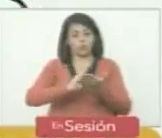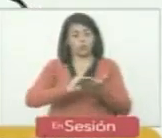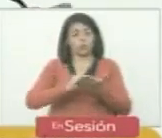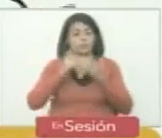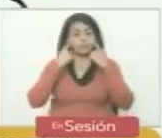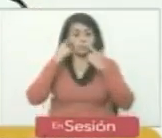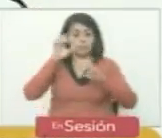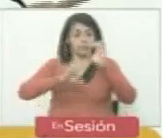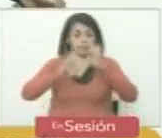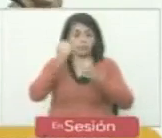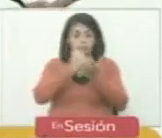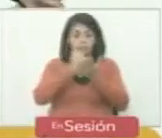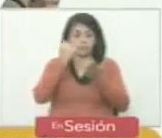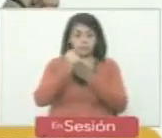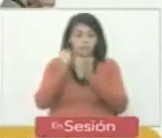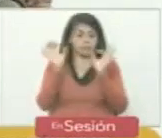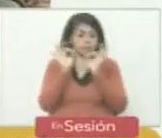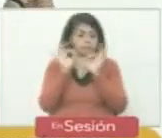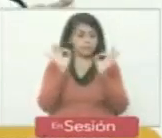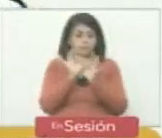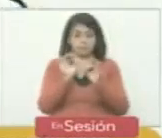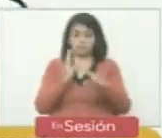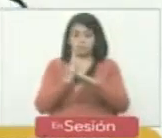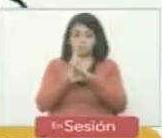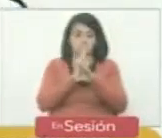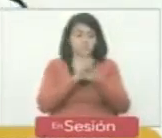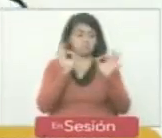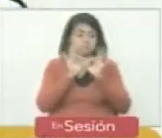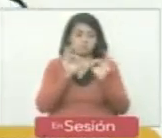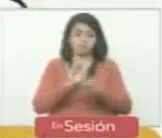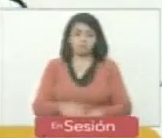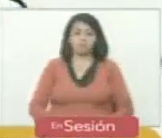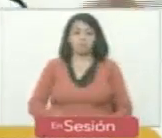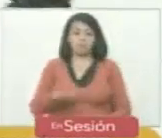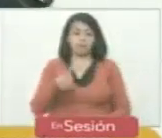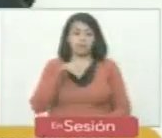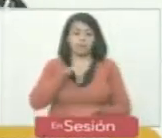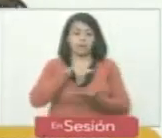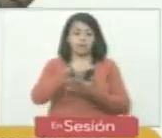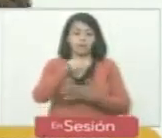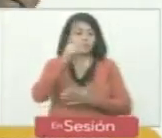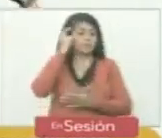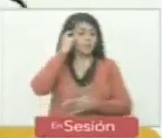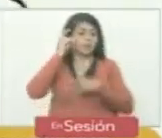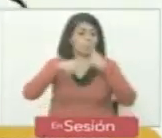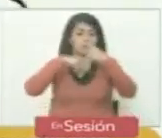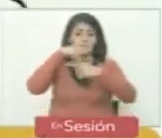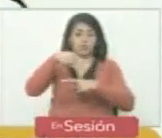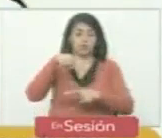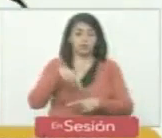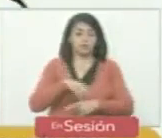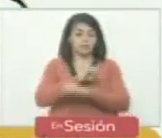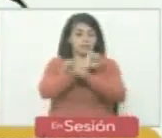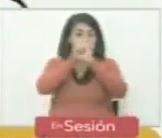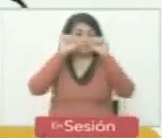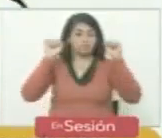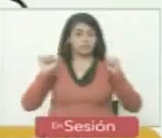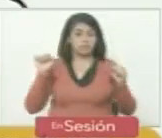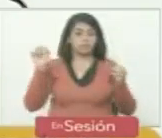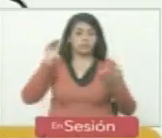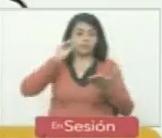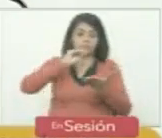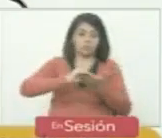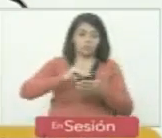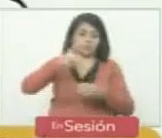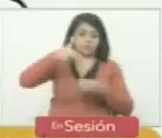sus pasaportes sin ningún tipo de inconveniente, y cuando llegan al día siguiente en la mañana a reabastecer